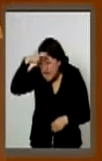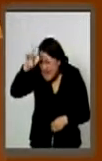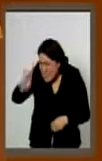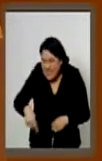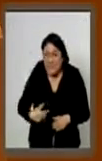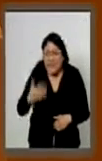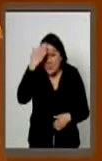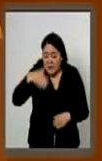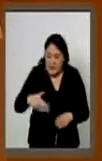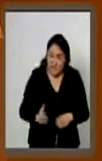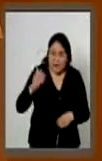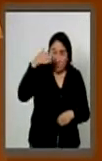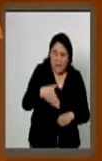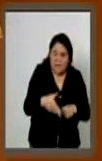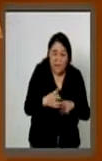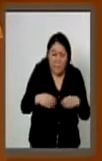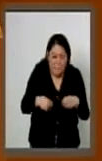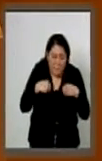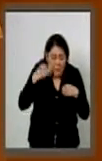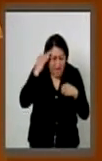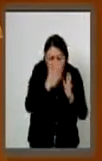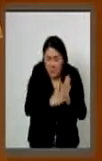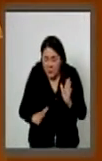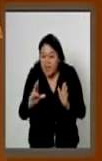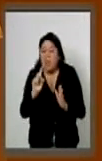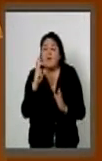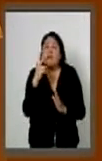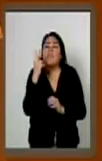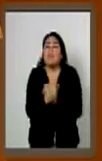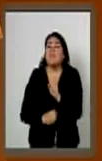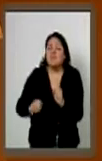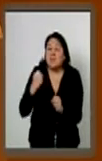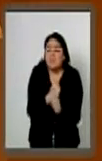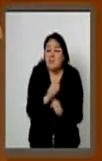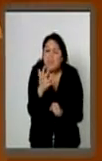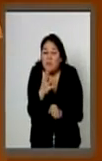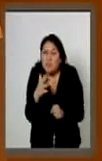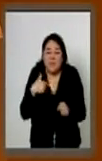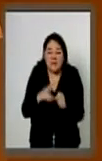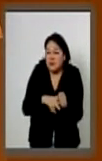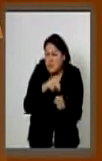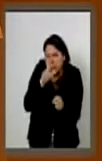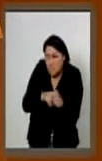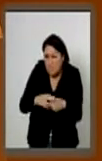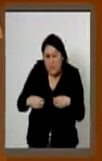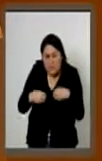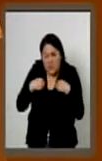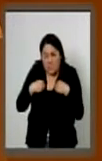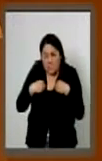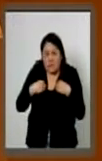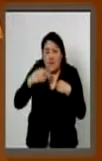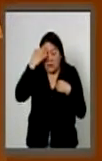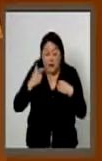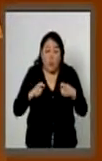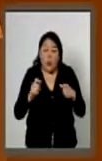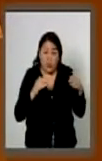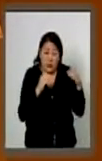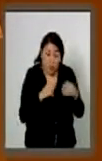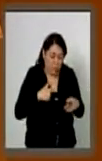Los delfines tienen un promedio de vida más o menos de 32 años, de manera normal, y 15 más en